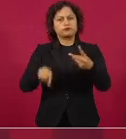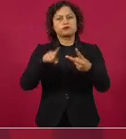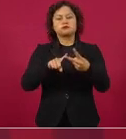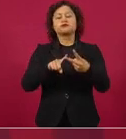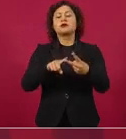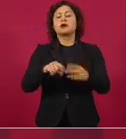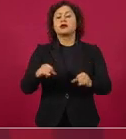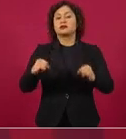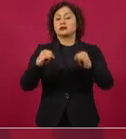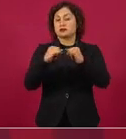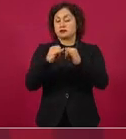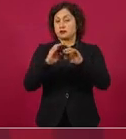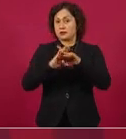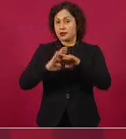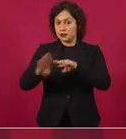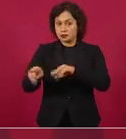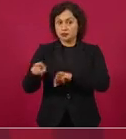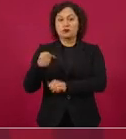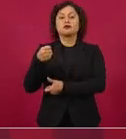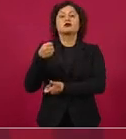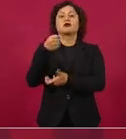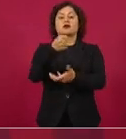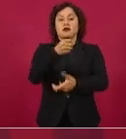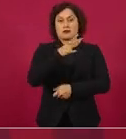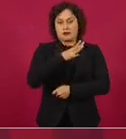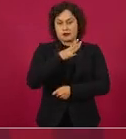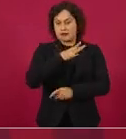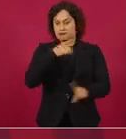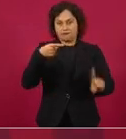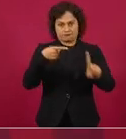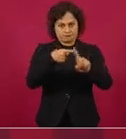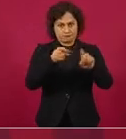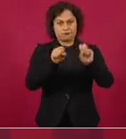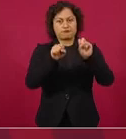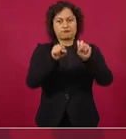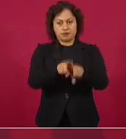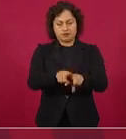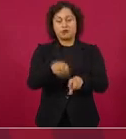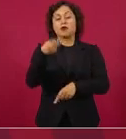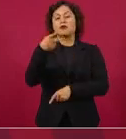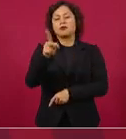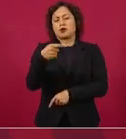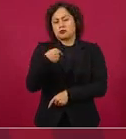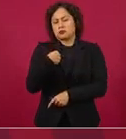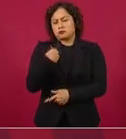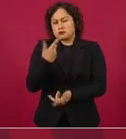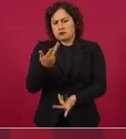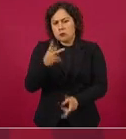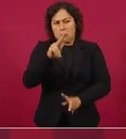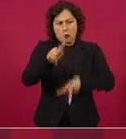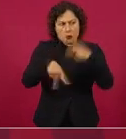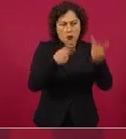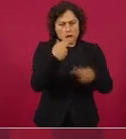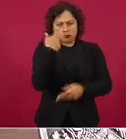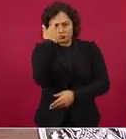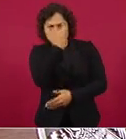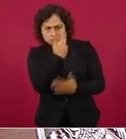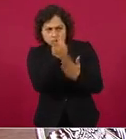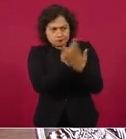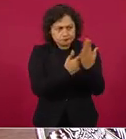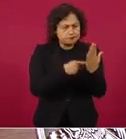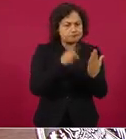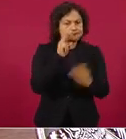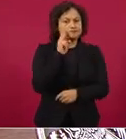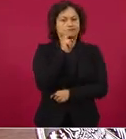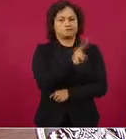migración con este propósito, pero de todas maneras vamos a revisar